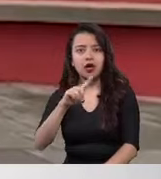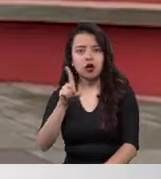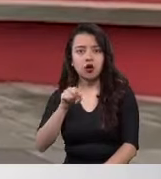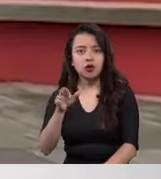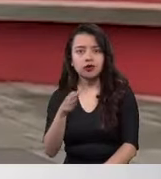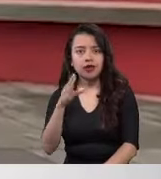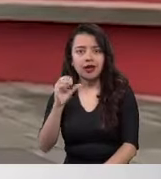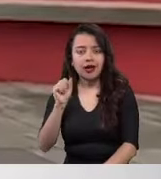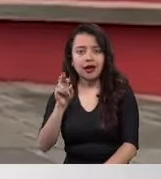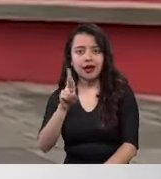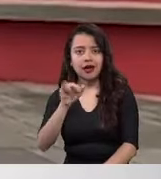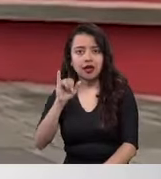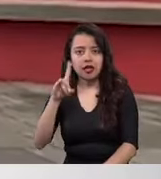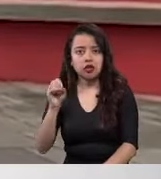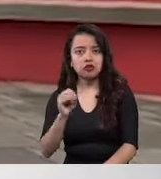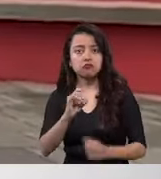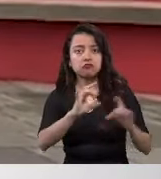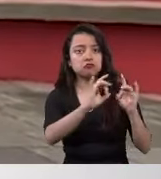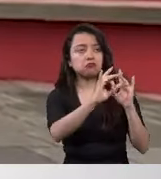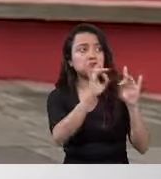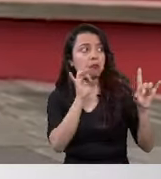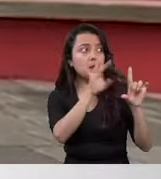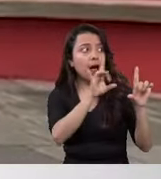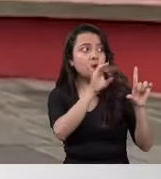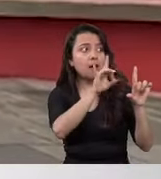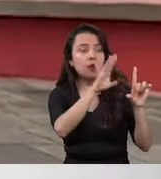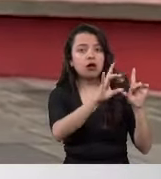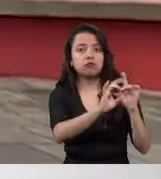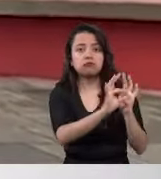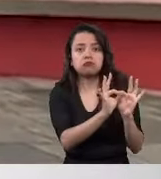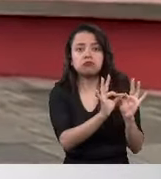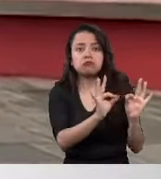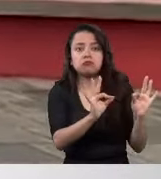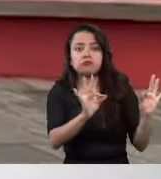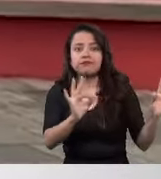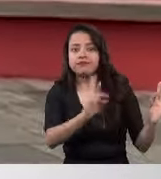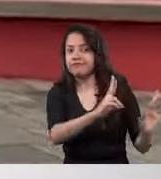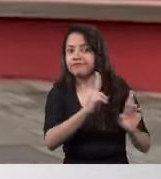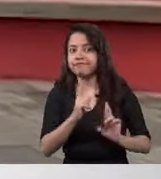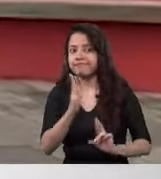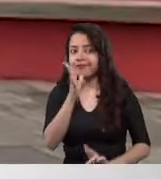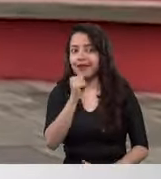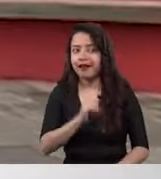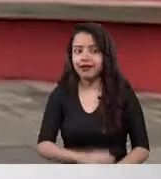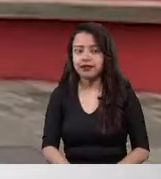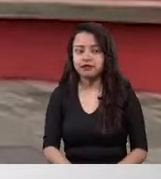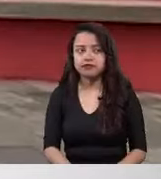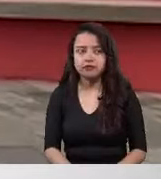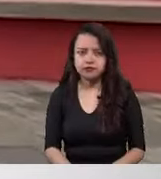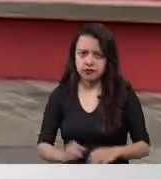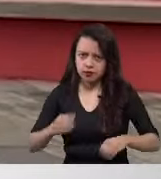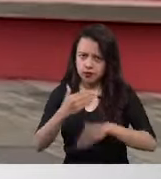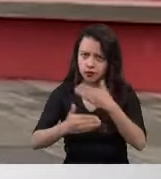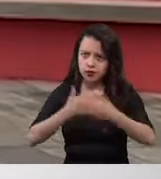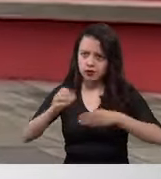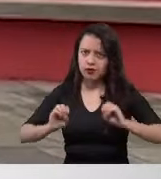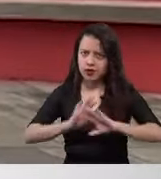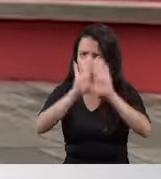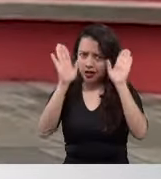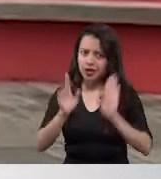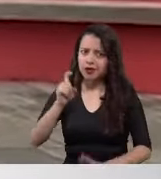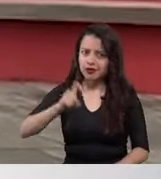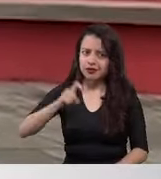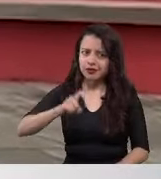no atiende nuestros mensajes, nuestras solicitudes de una reunión, en donde se establezca un proceso claro y